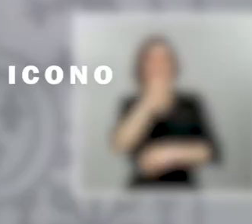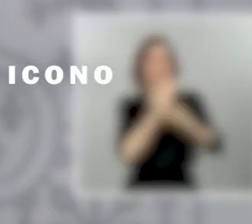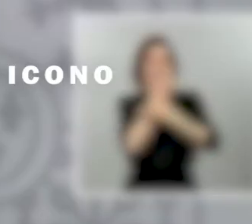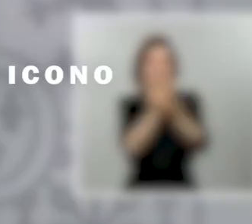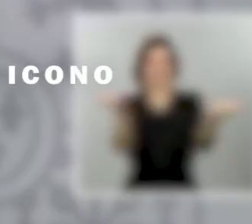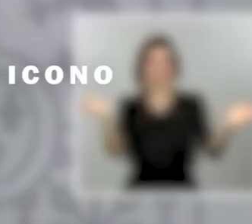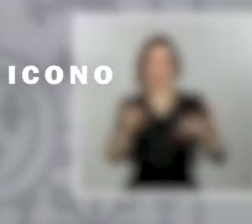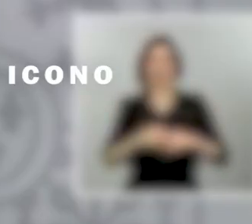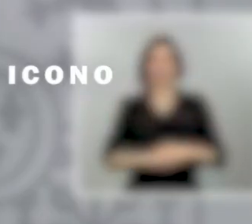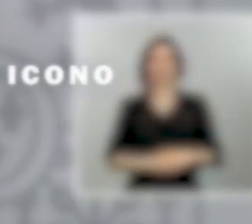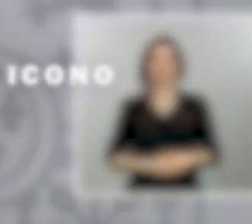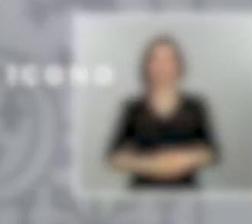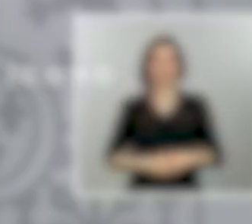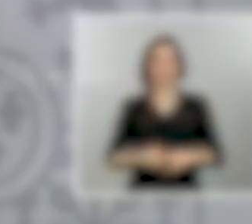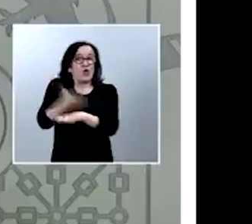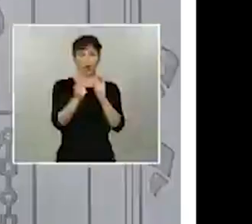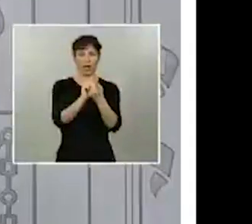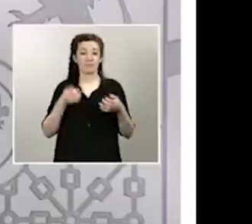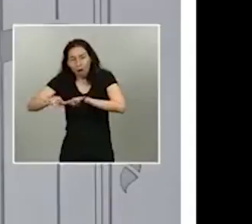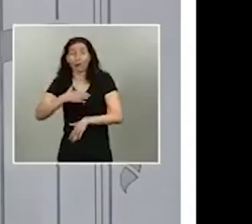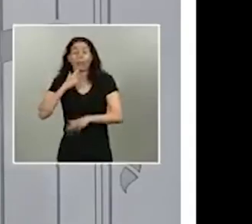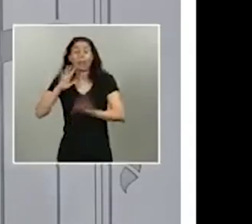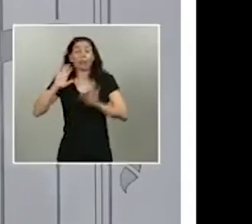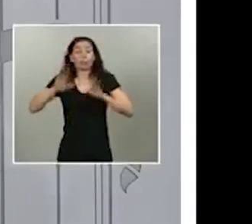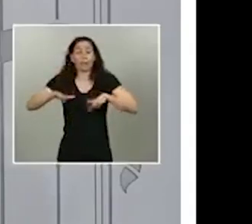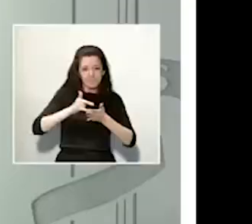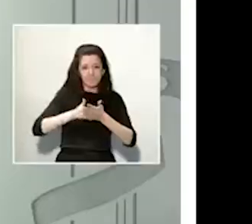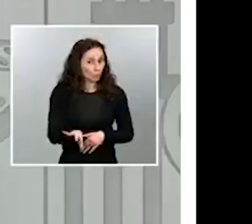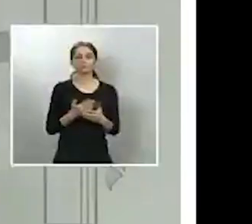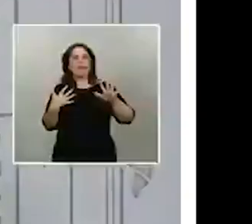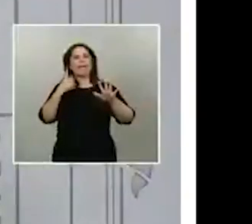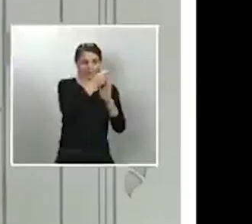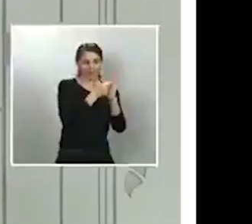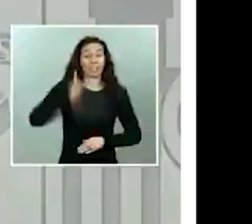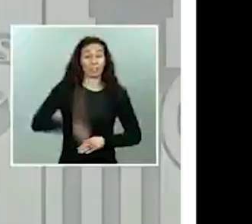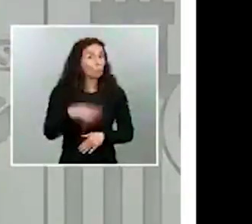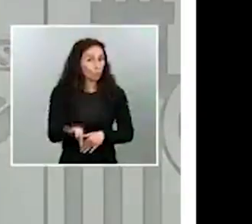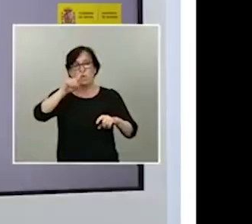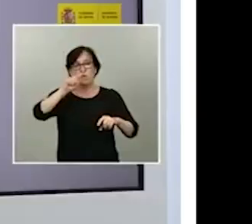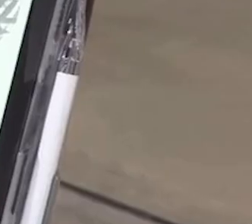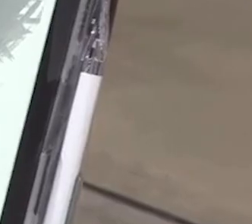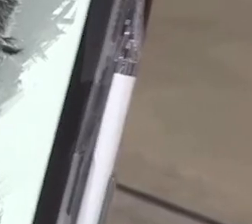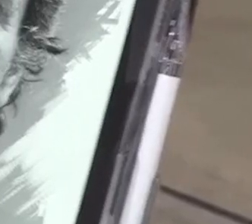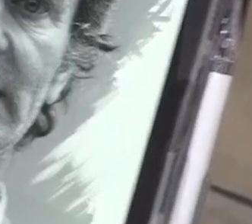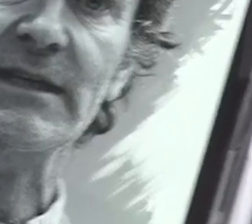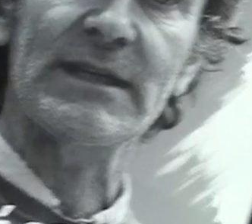comido almendras por si acaso. Hola, mi amor. Tengo que hablar con Timbo.